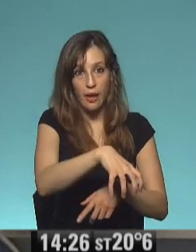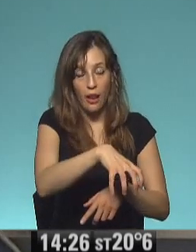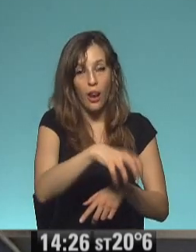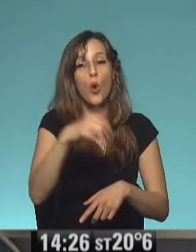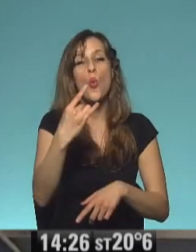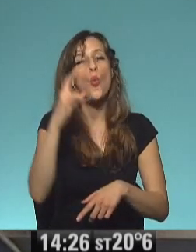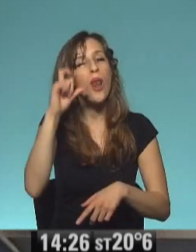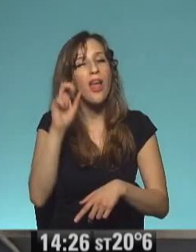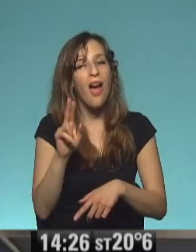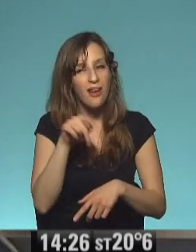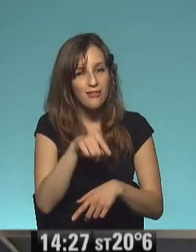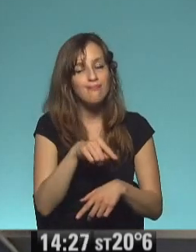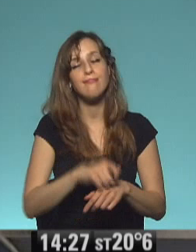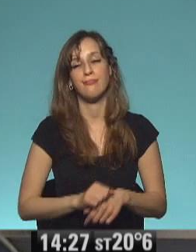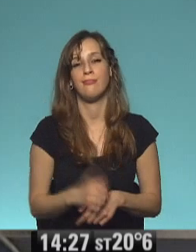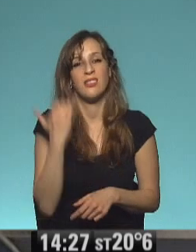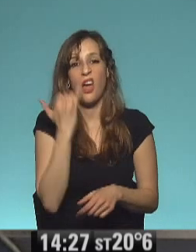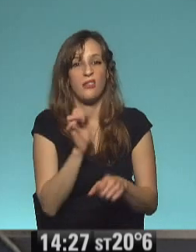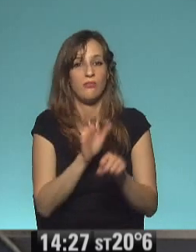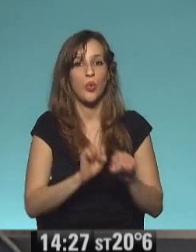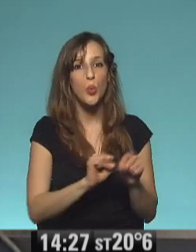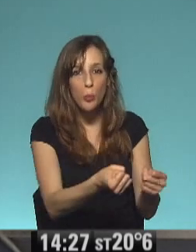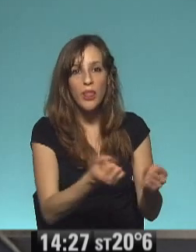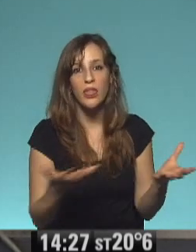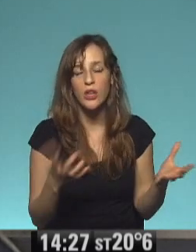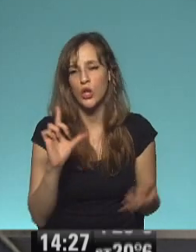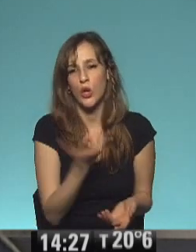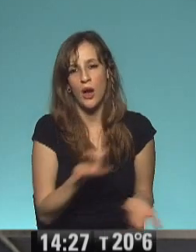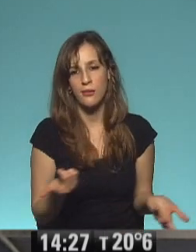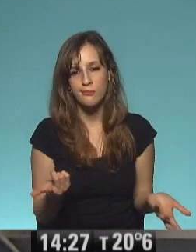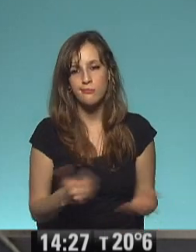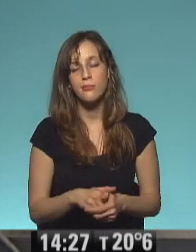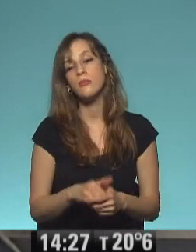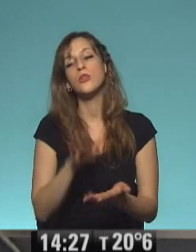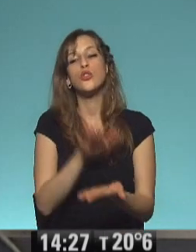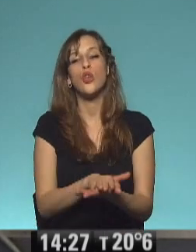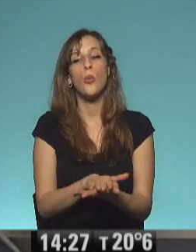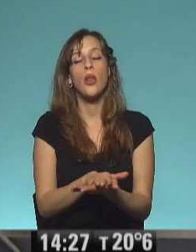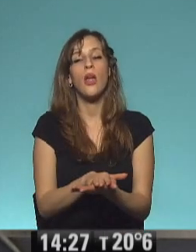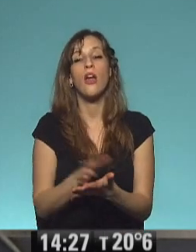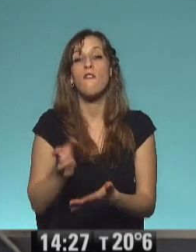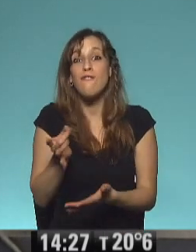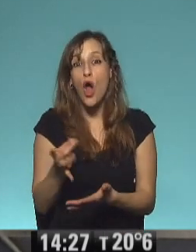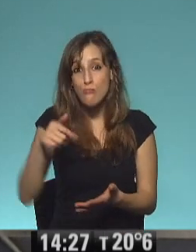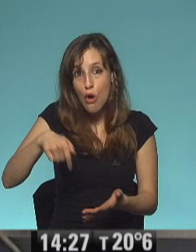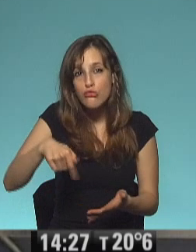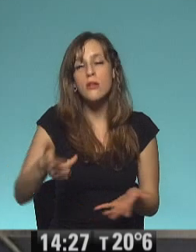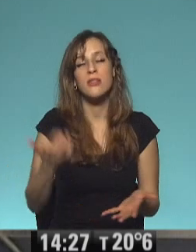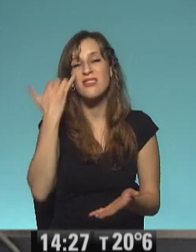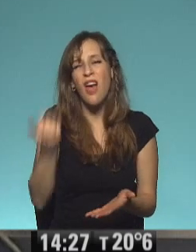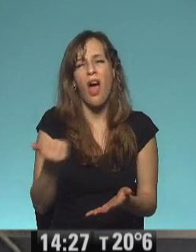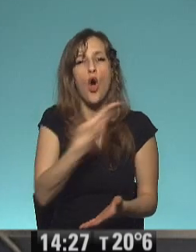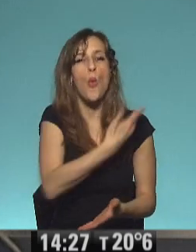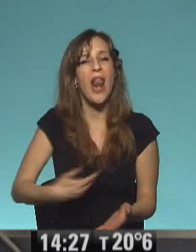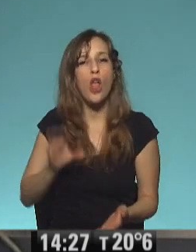estaban listos, las privaron a las provincias. Pero en el caso puntual de Formosa le garantizo, que ya me lo ha planteado repetidas veces el gobernador, por